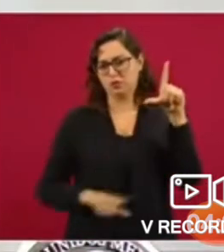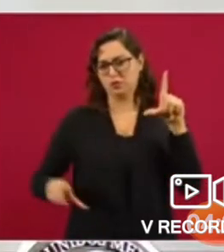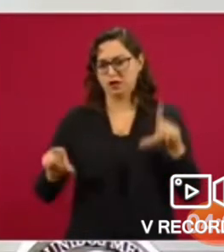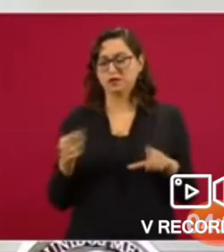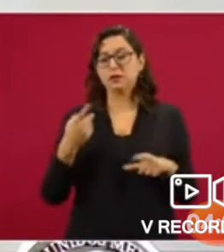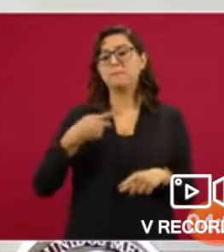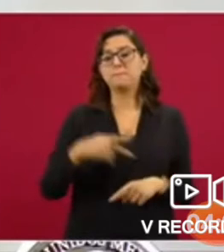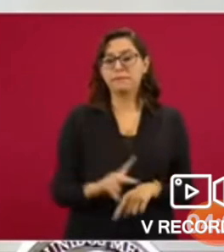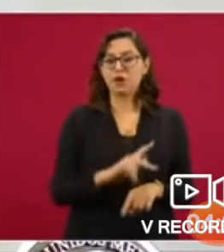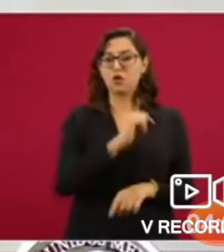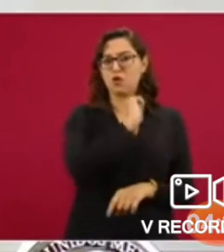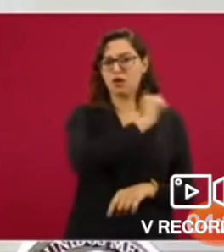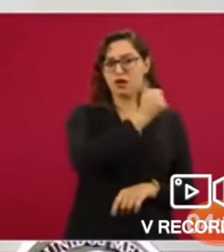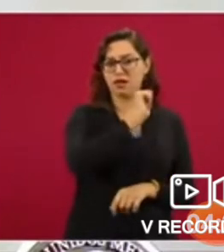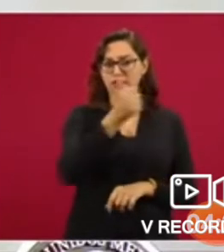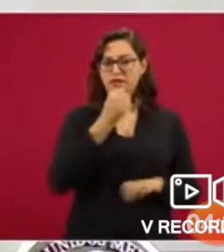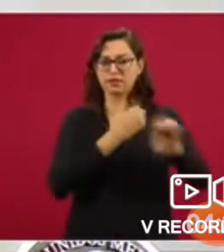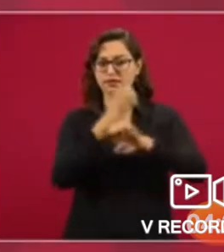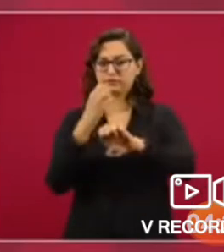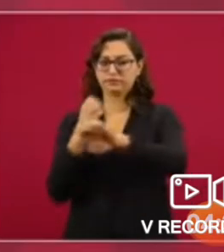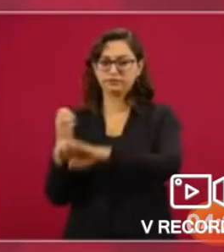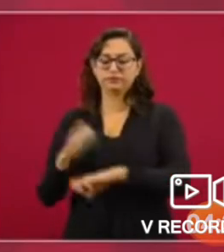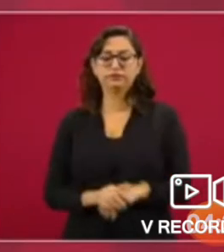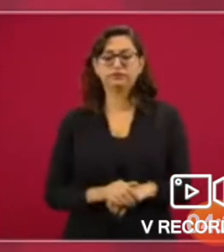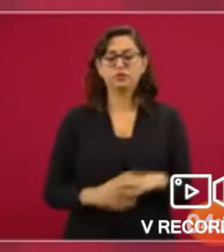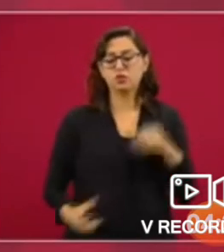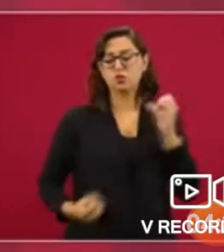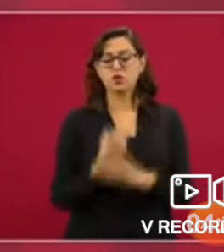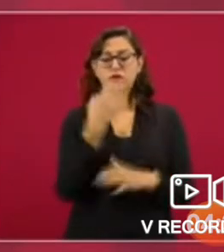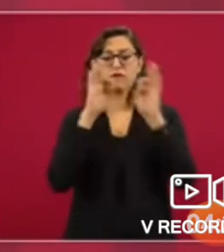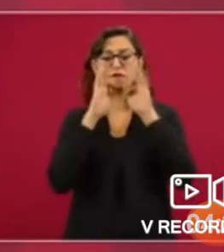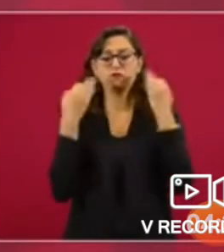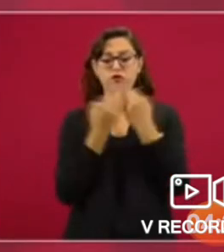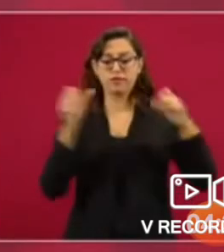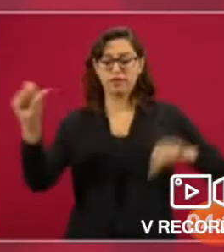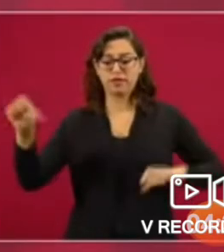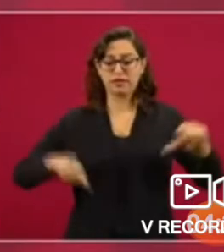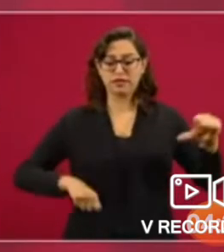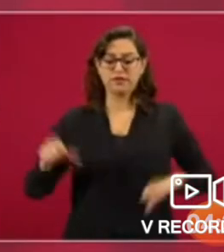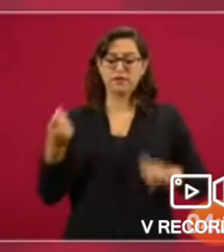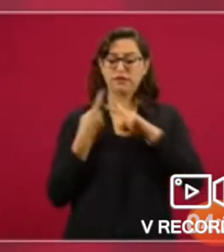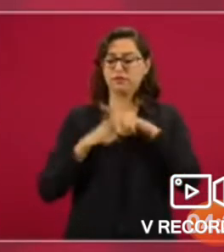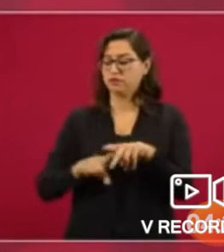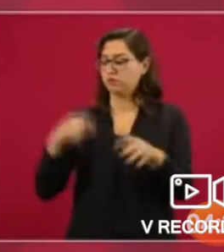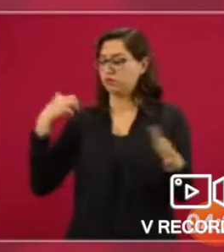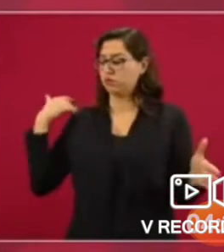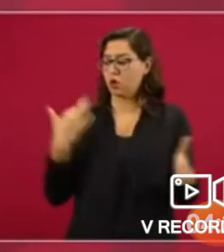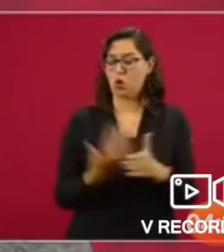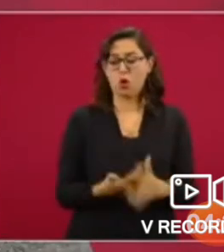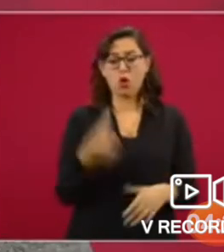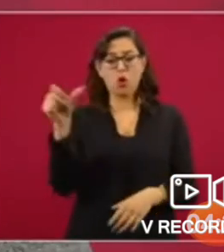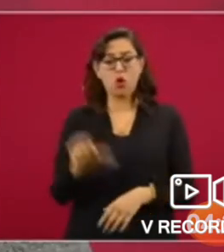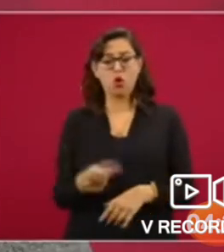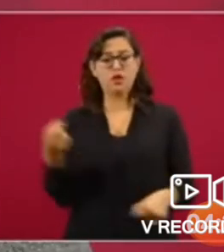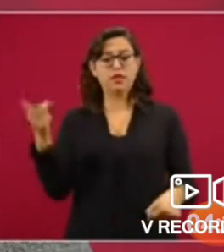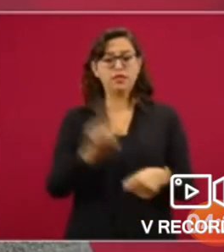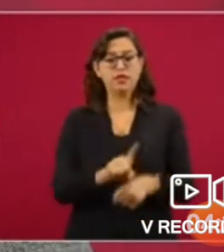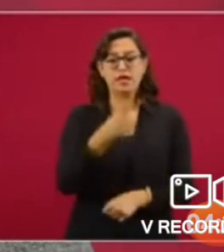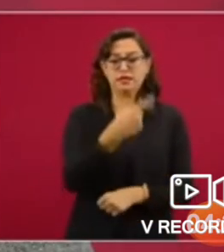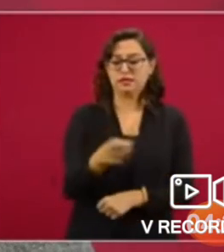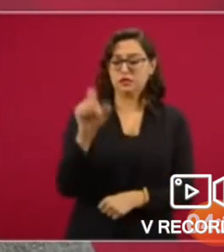estado. Es el día 128 de la nueva normalidad y tenemos que seguir ubicando el